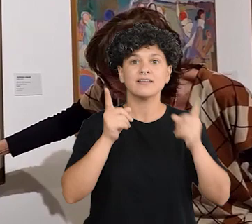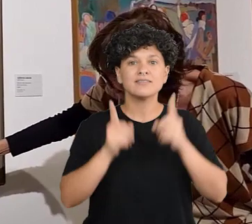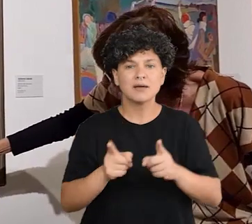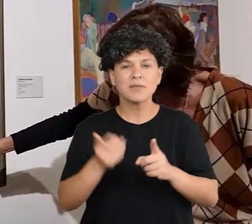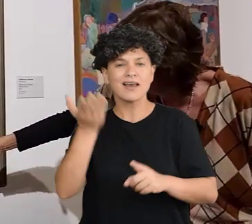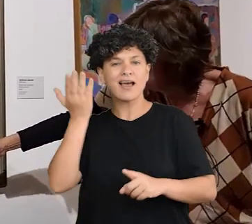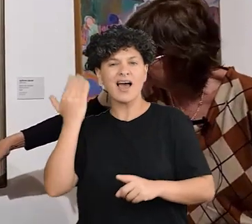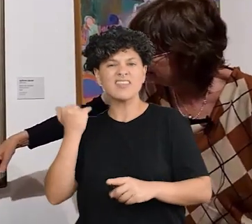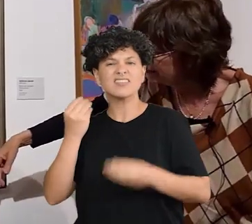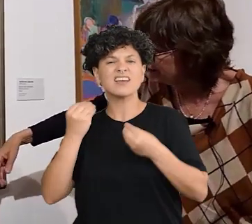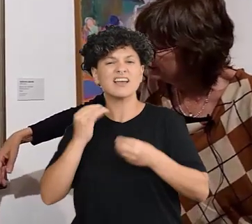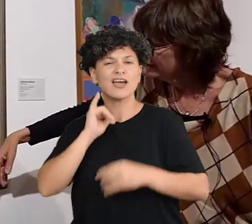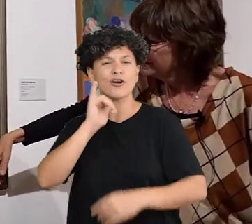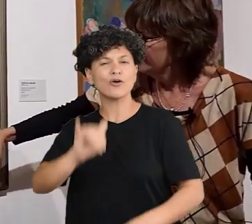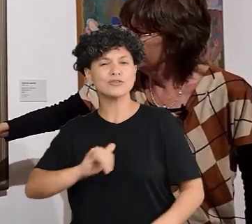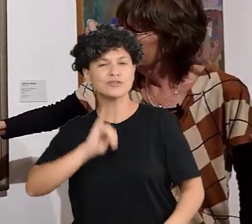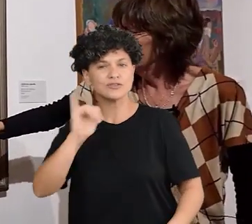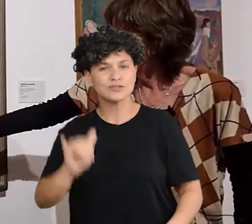llegaba?